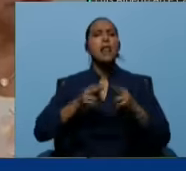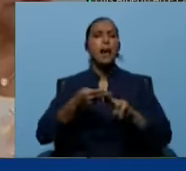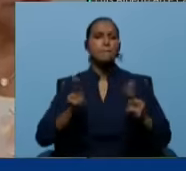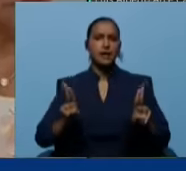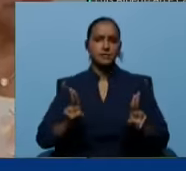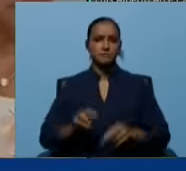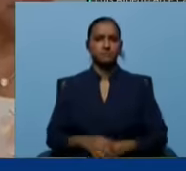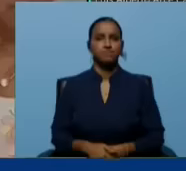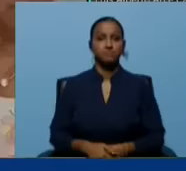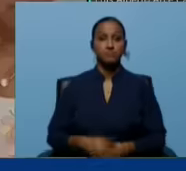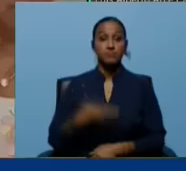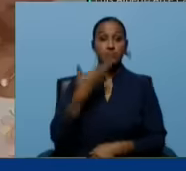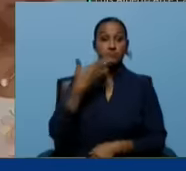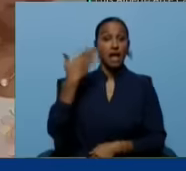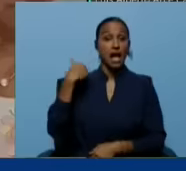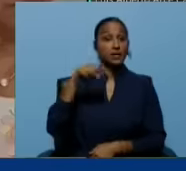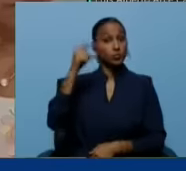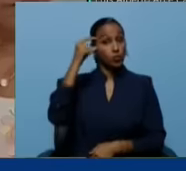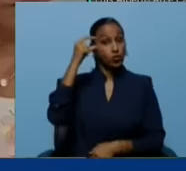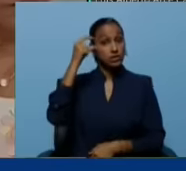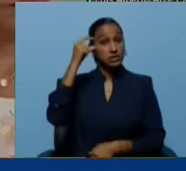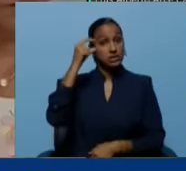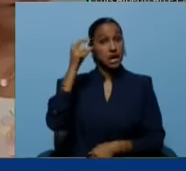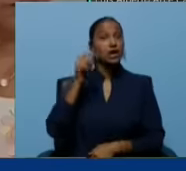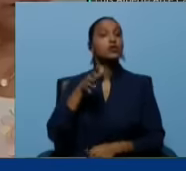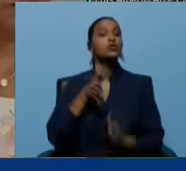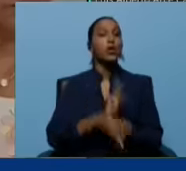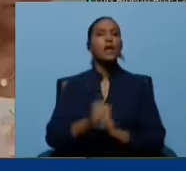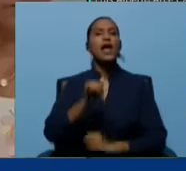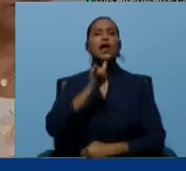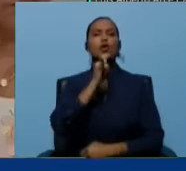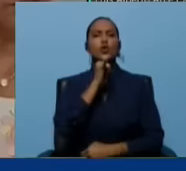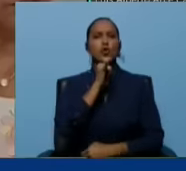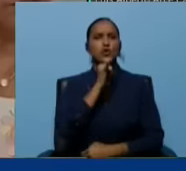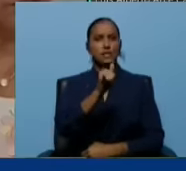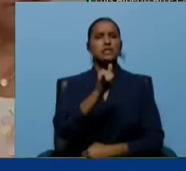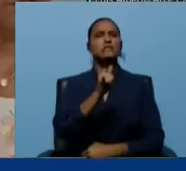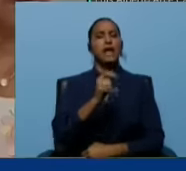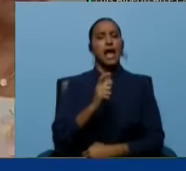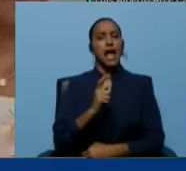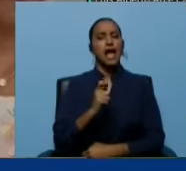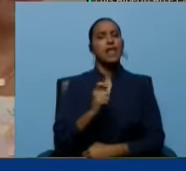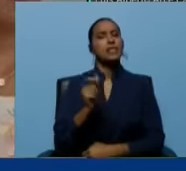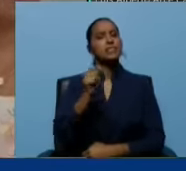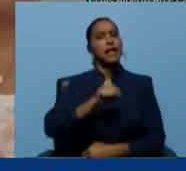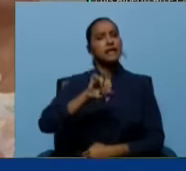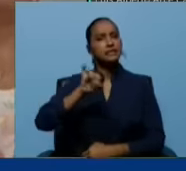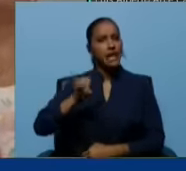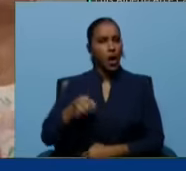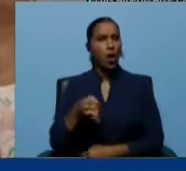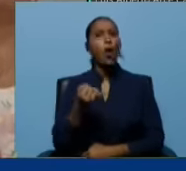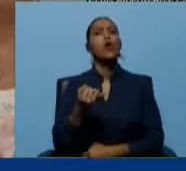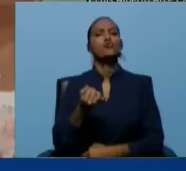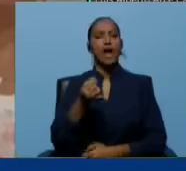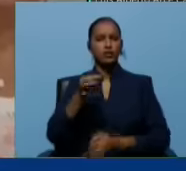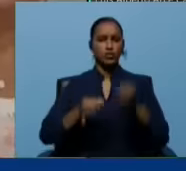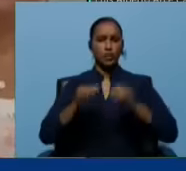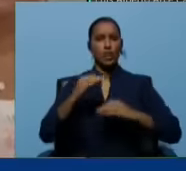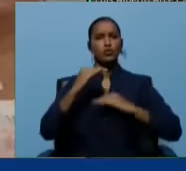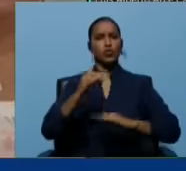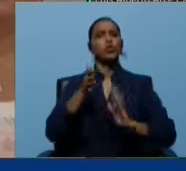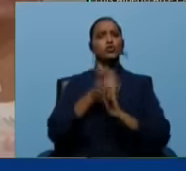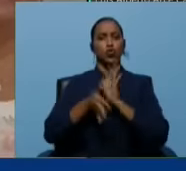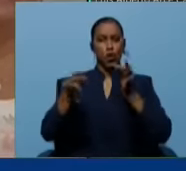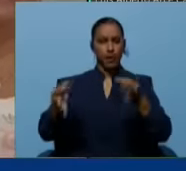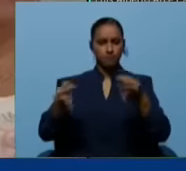Hace unos días recibimos la noticia del dictamen emitido por el Tribunal Supremo de Justicia, que valida el triunfo